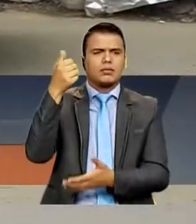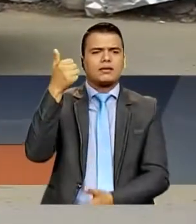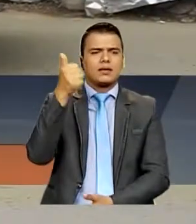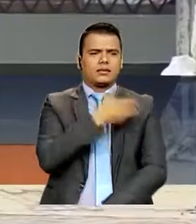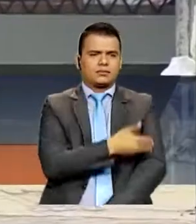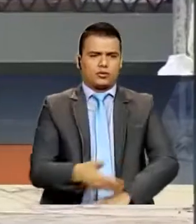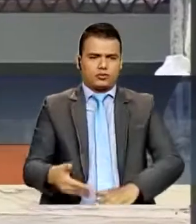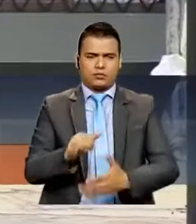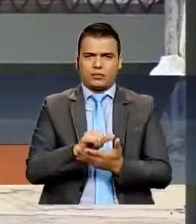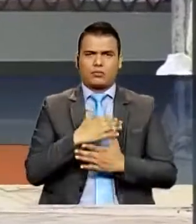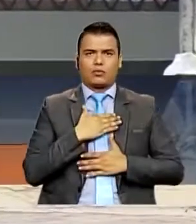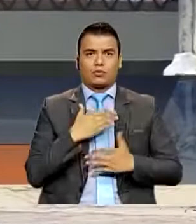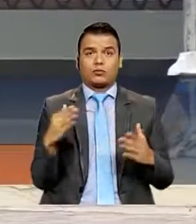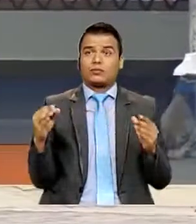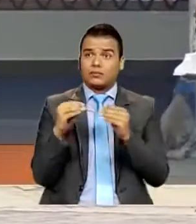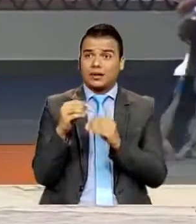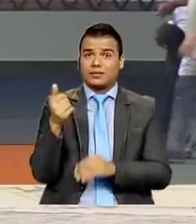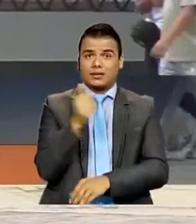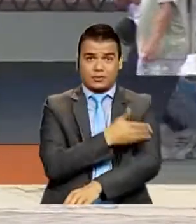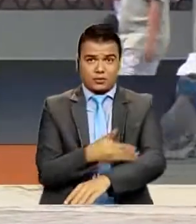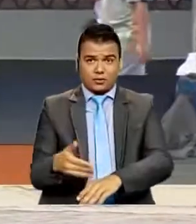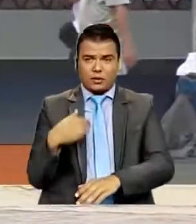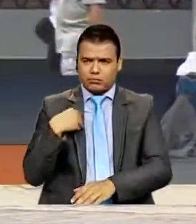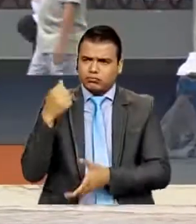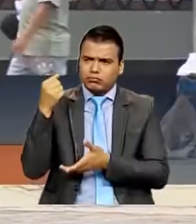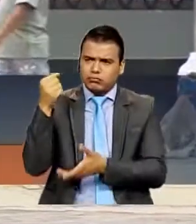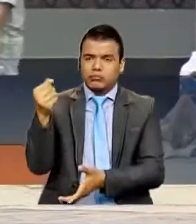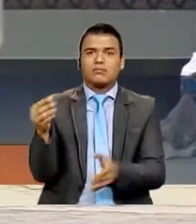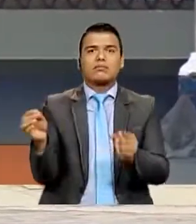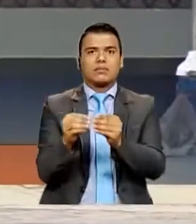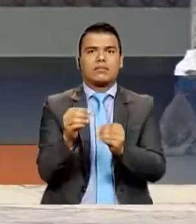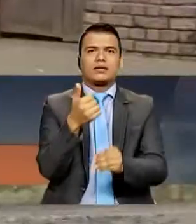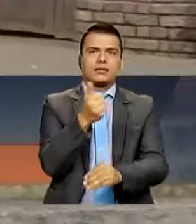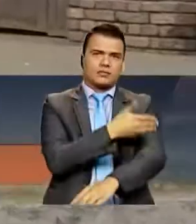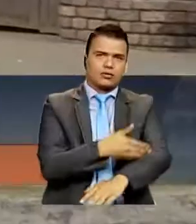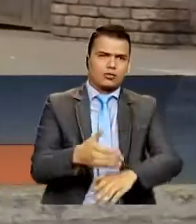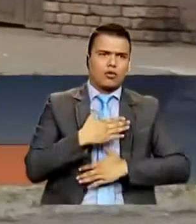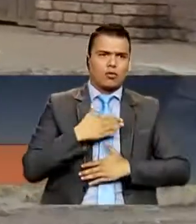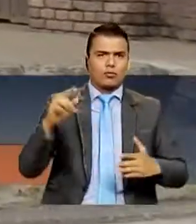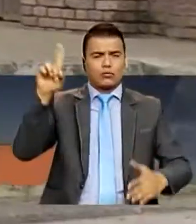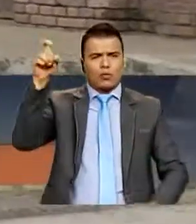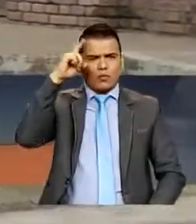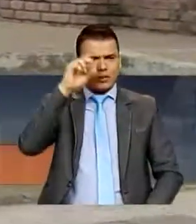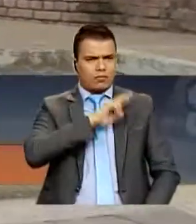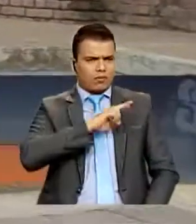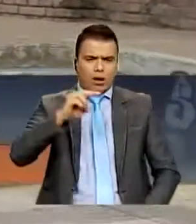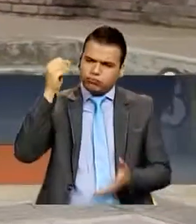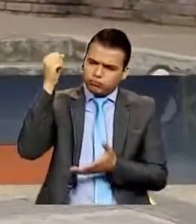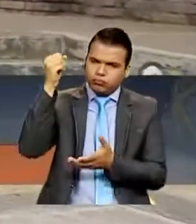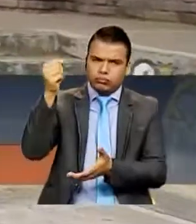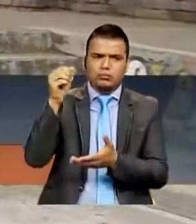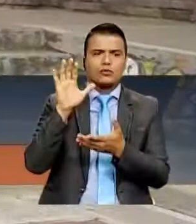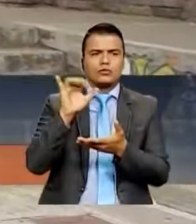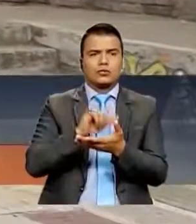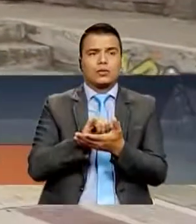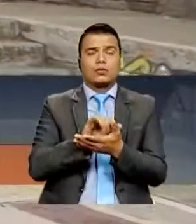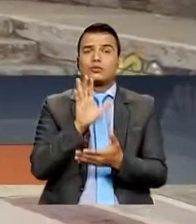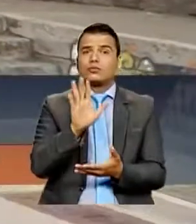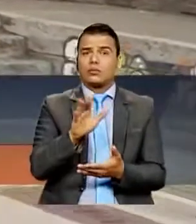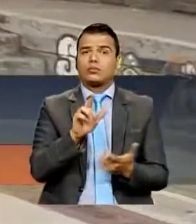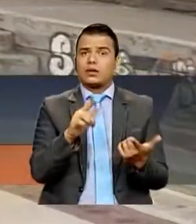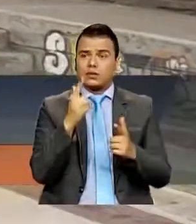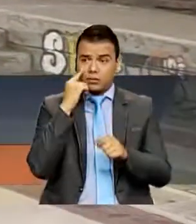millones de pesos. A estos 10 millones de pesos de recompensa se le suman otros 10 ofrecidos por la Gobernación del Valle, que pidió resultados en